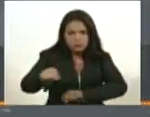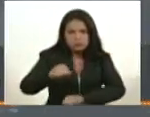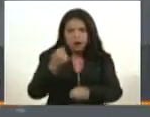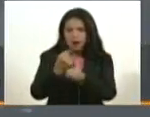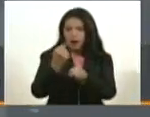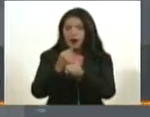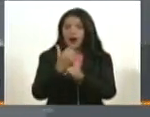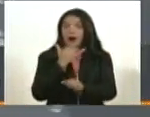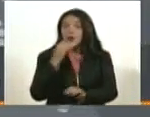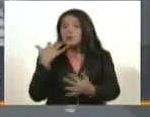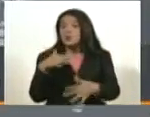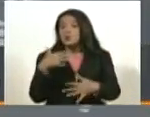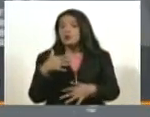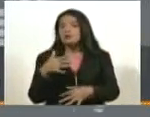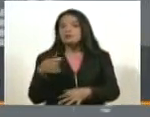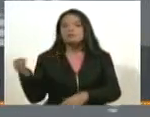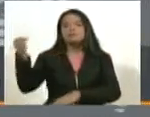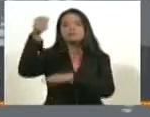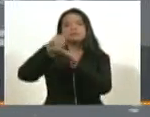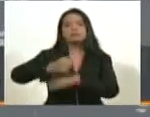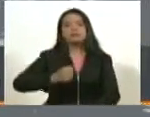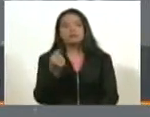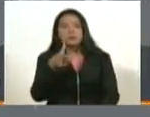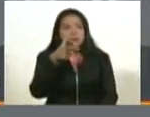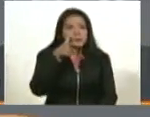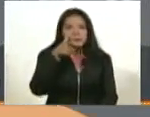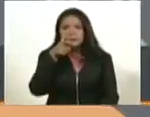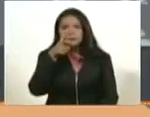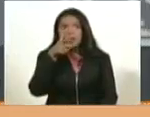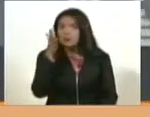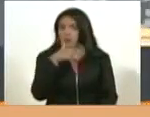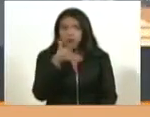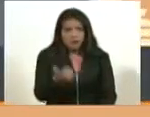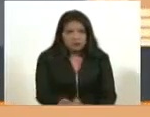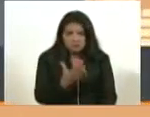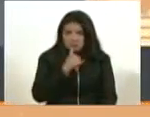de alta policía que no existen en este momento.